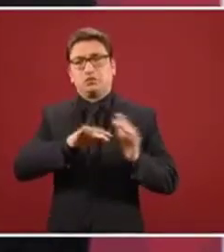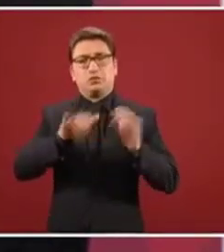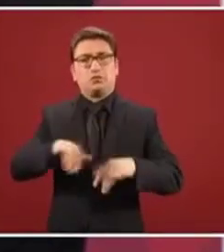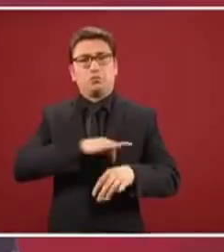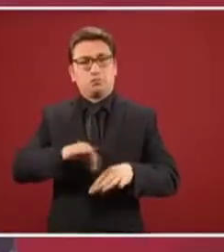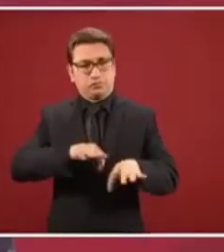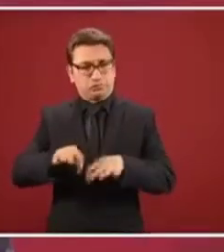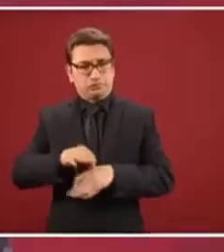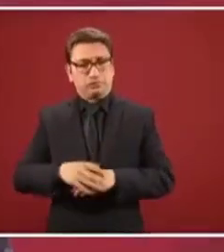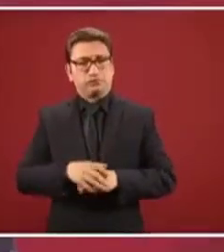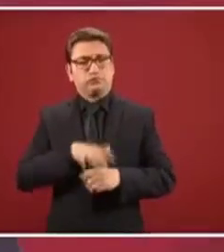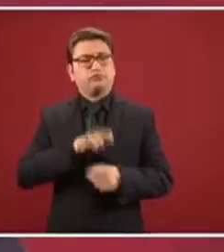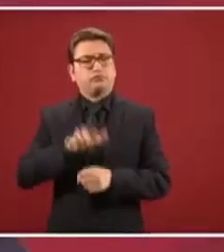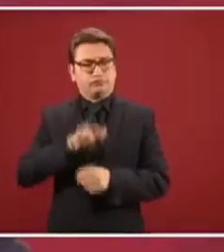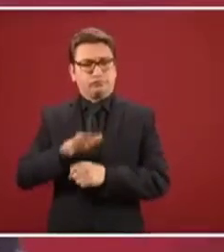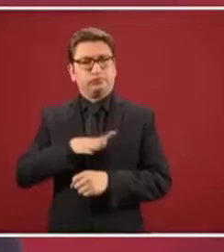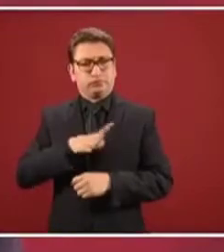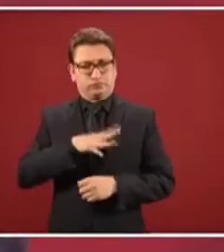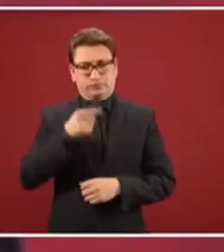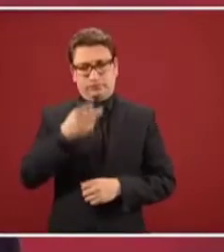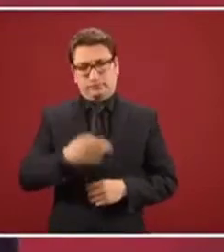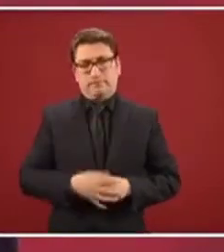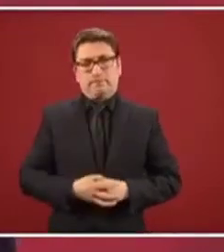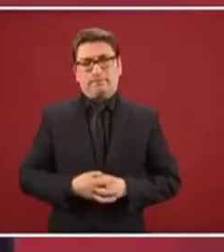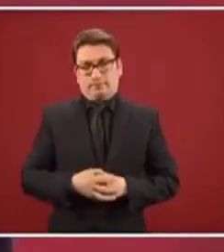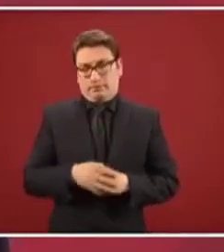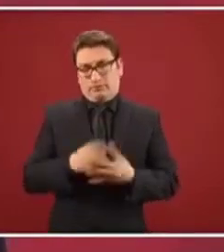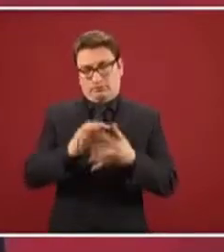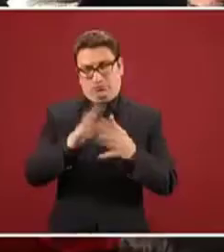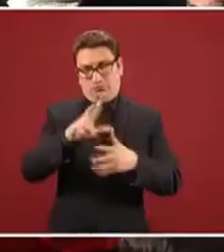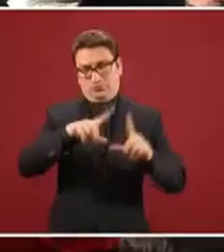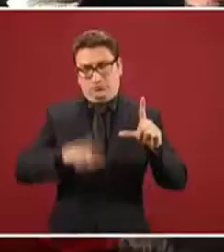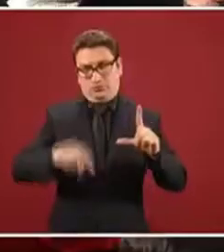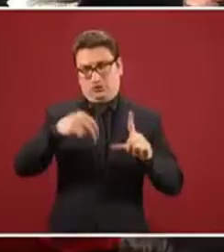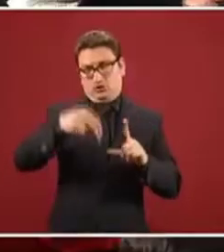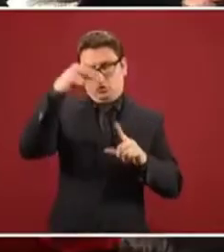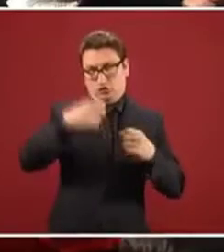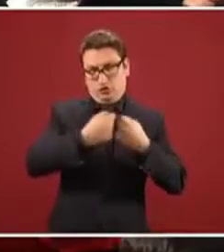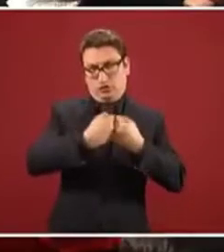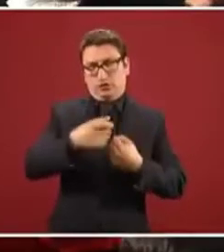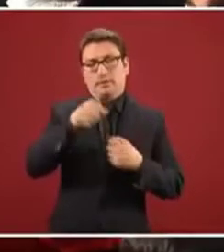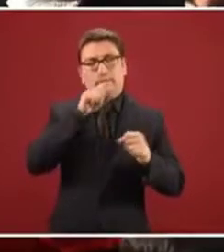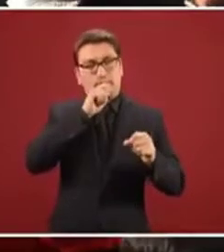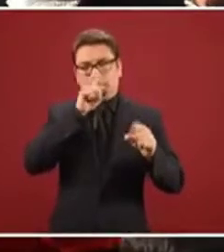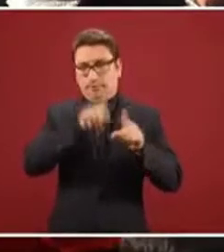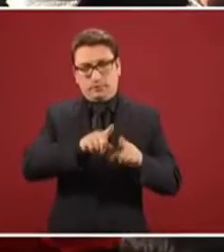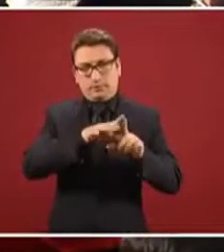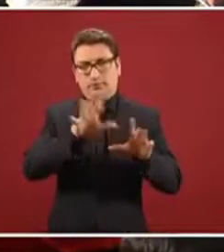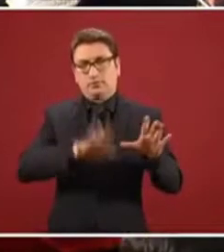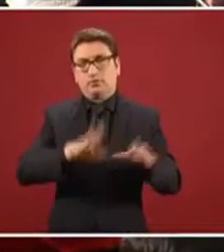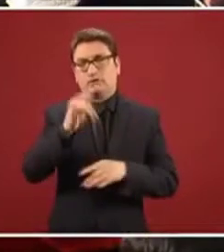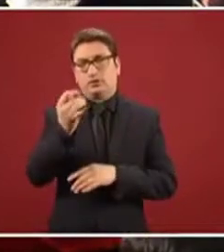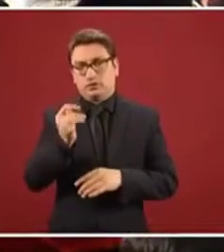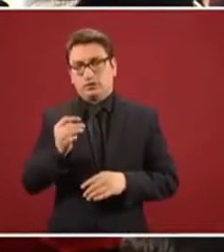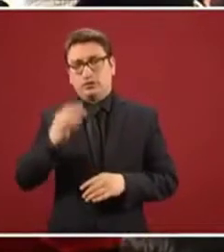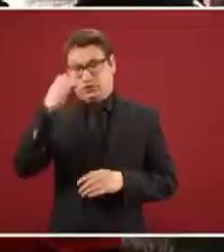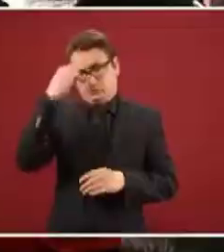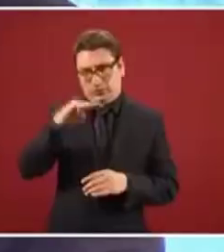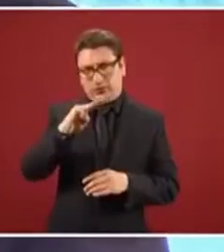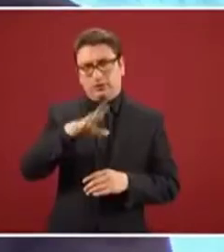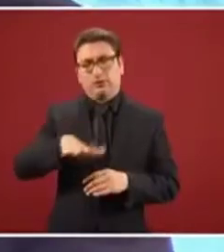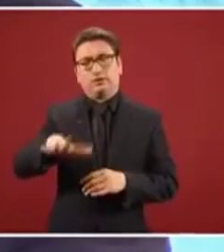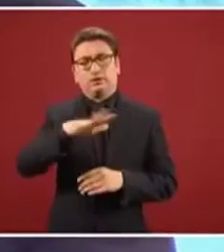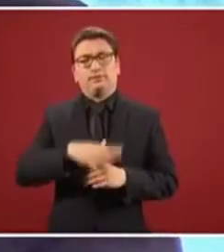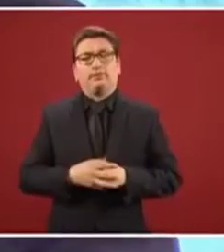laborales suficientes. Pero esa es la explicación que tenemos en la frontera norte. Lo mismo sucede en Tijuana, Mexicali